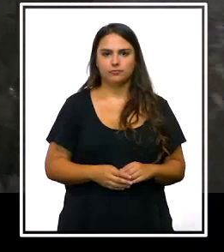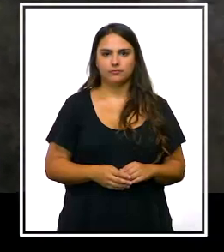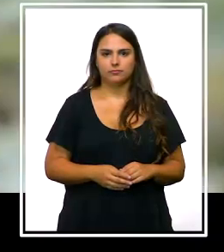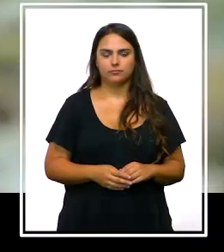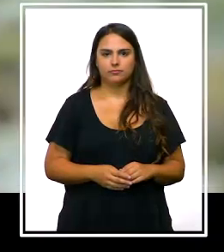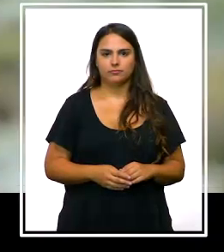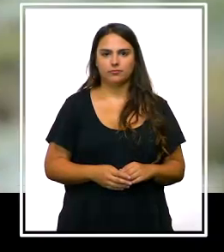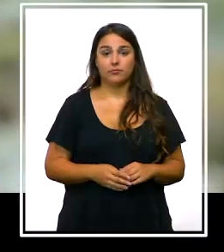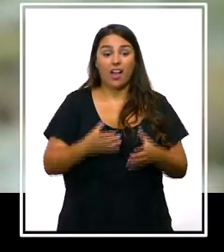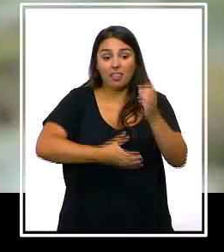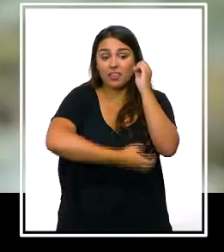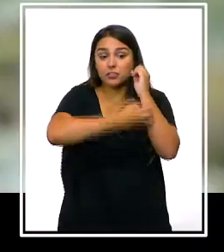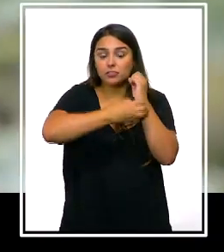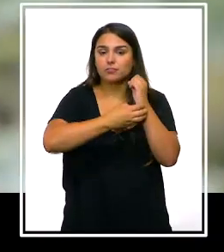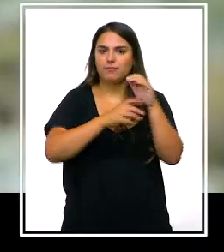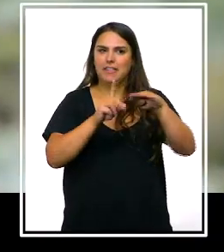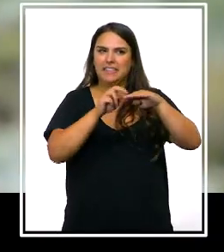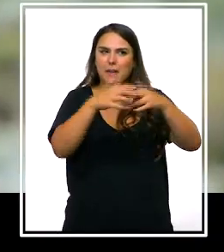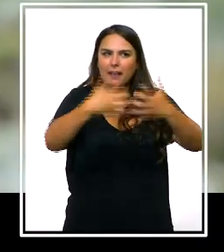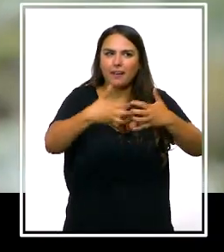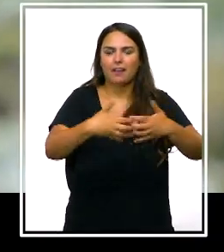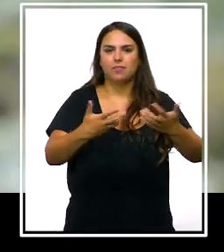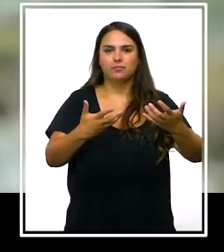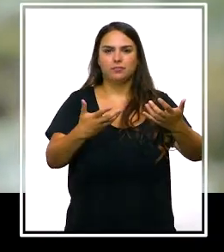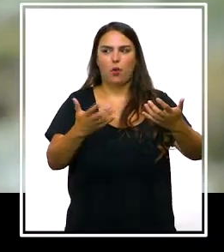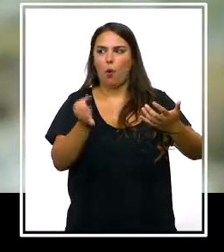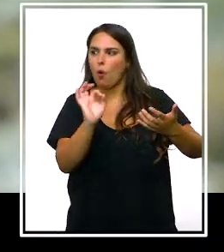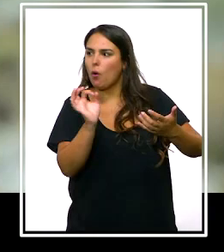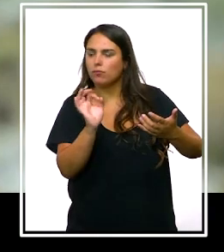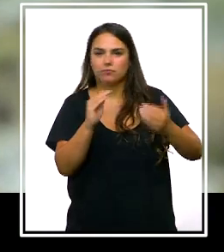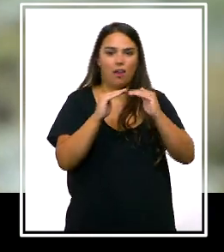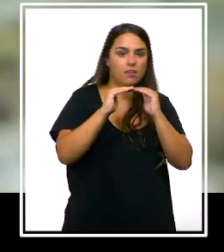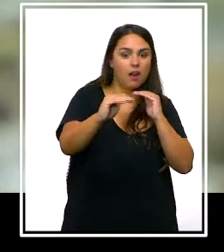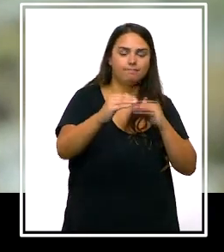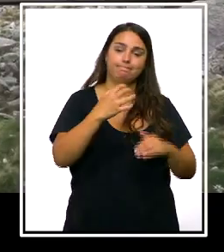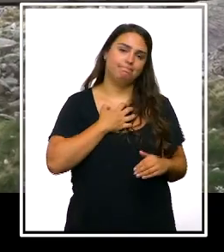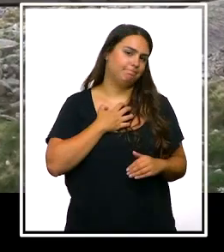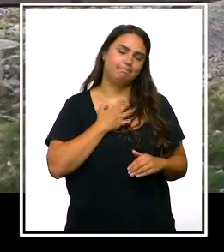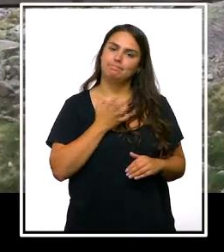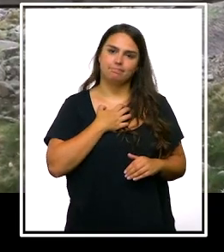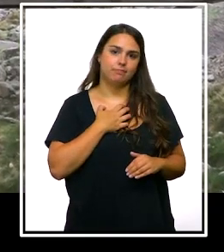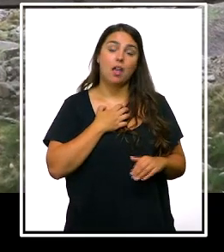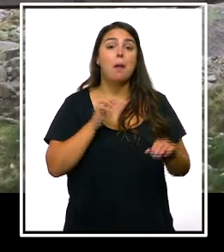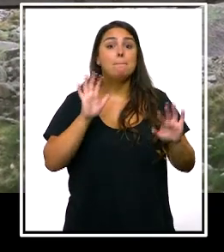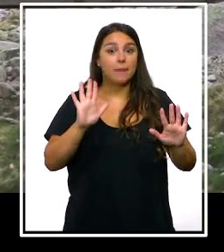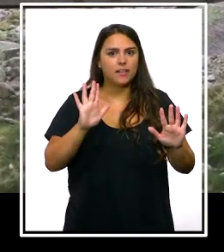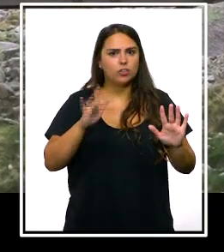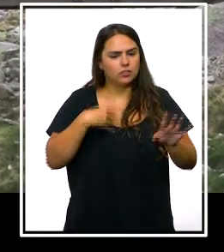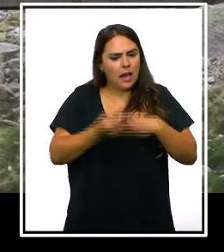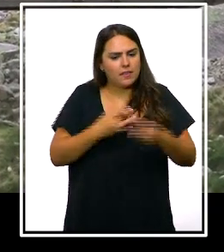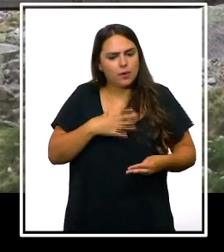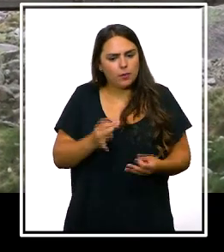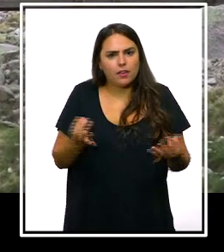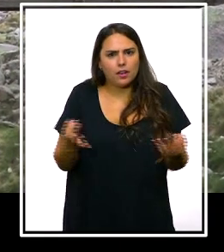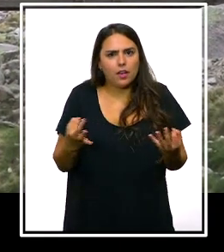No podemos poner ascensores, escaleras mecánicas. No podemos allanarla. Pero lo que sí podemos